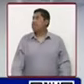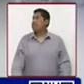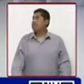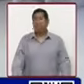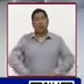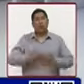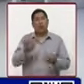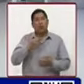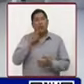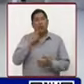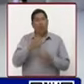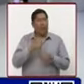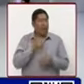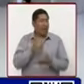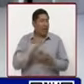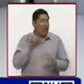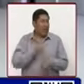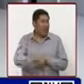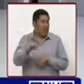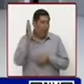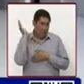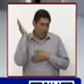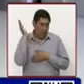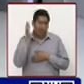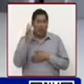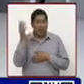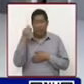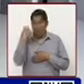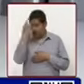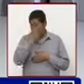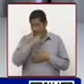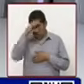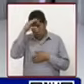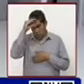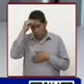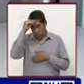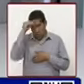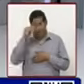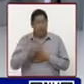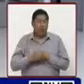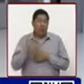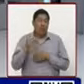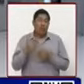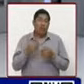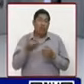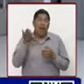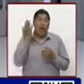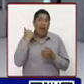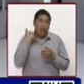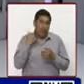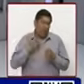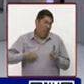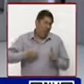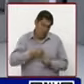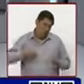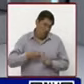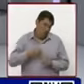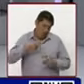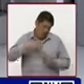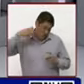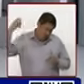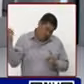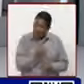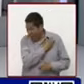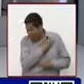Como se lo decíamos antes de mandar la nota, esta es la cara del agresor, del feminicida de Ubaldina Choque, que luego de un